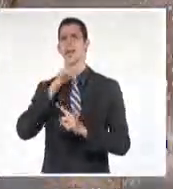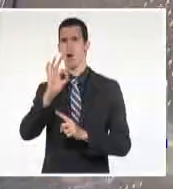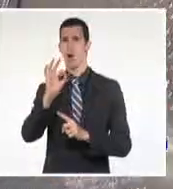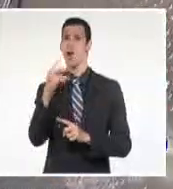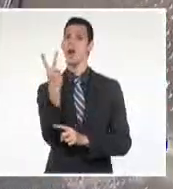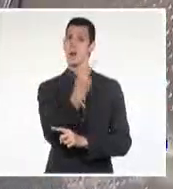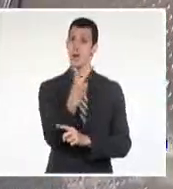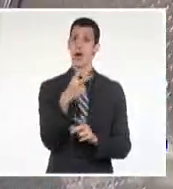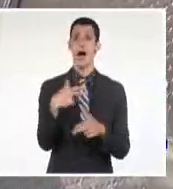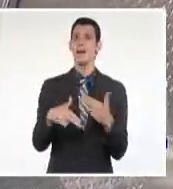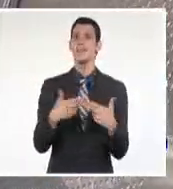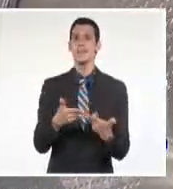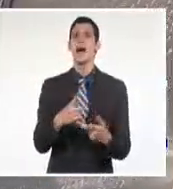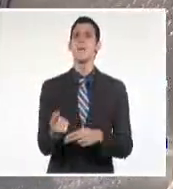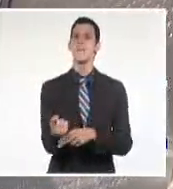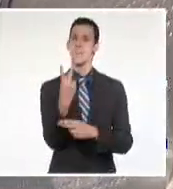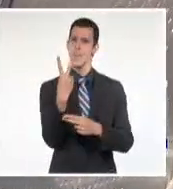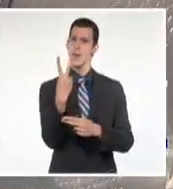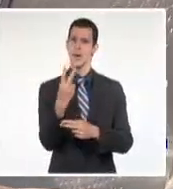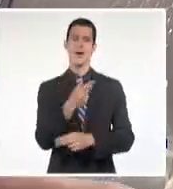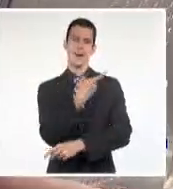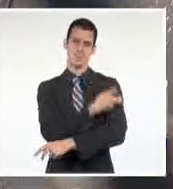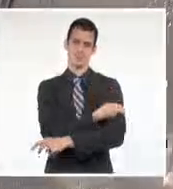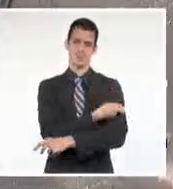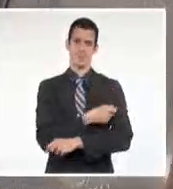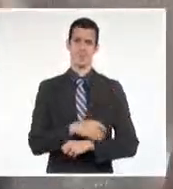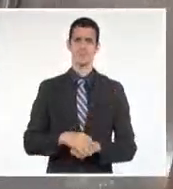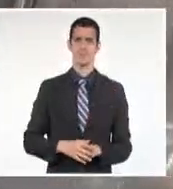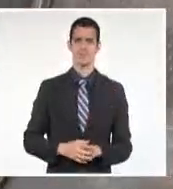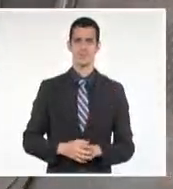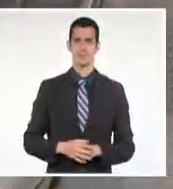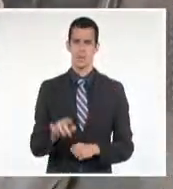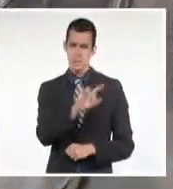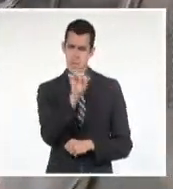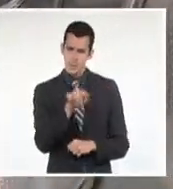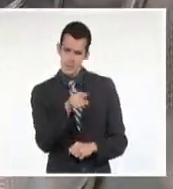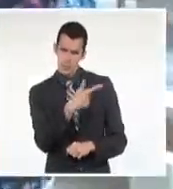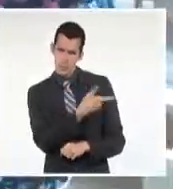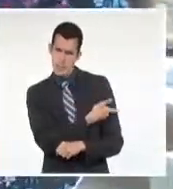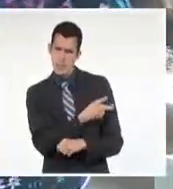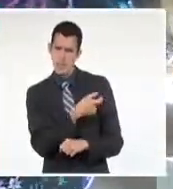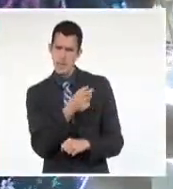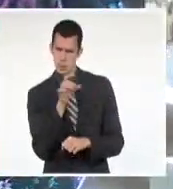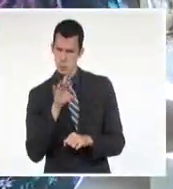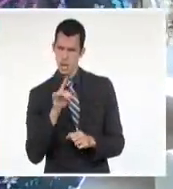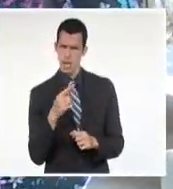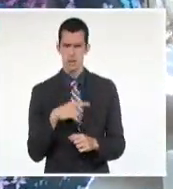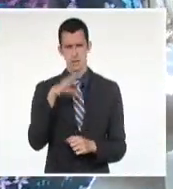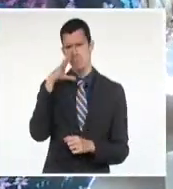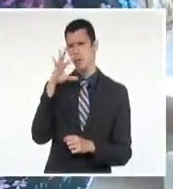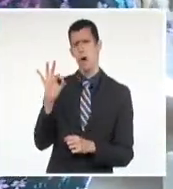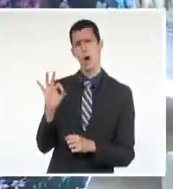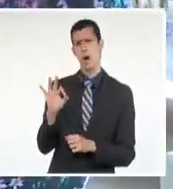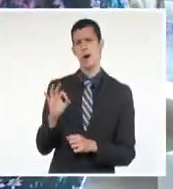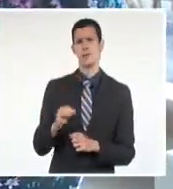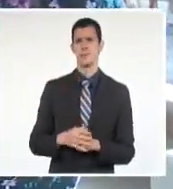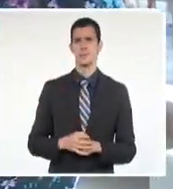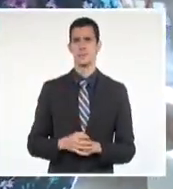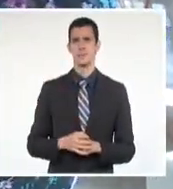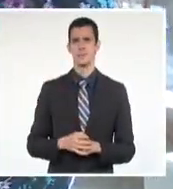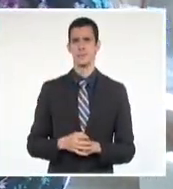eso, Omar. Oye, ¿te dolió? No. La vacuna es buena para ti, para que te